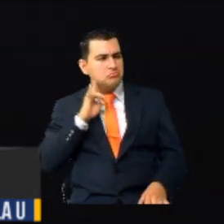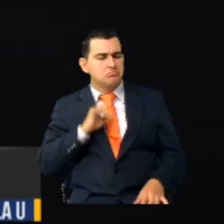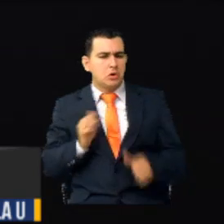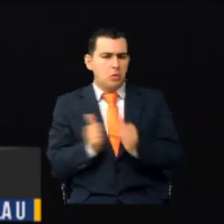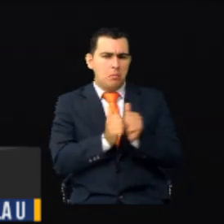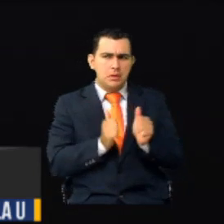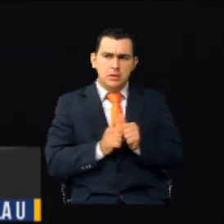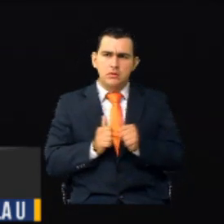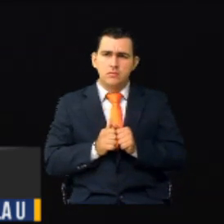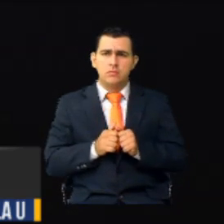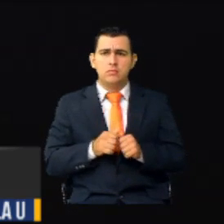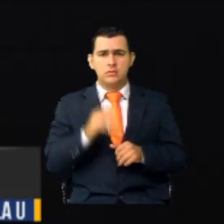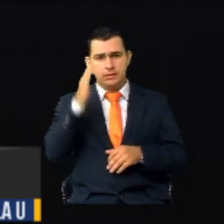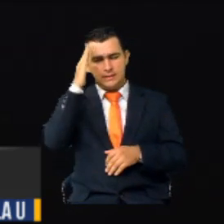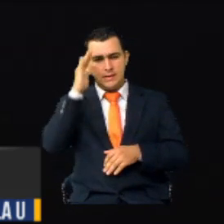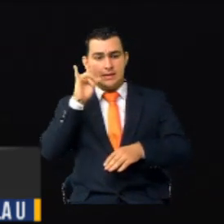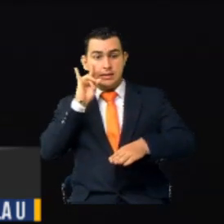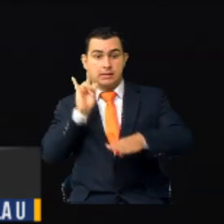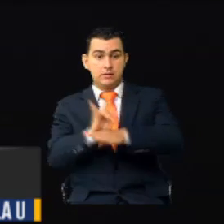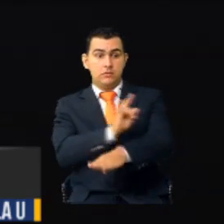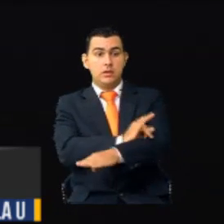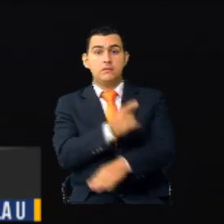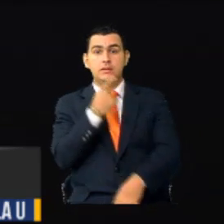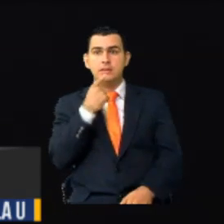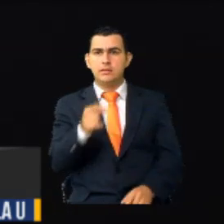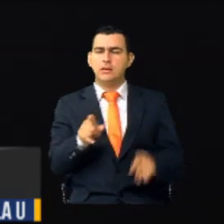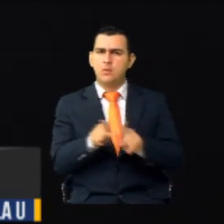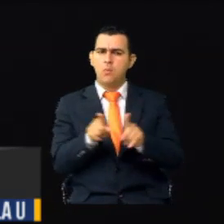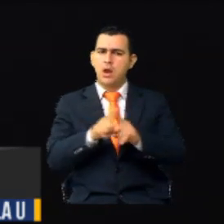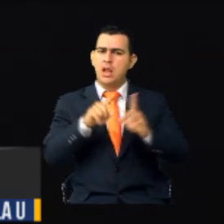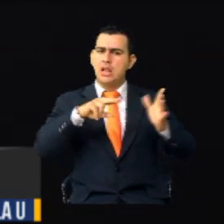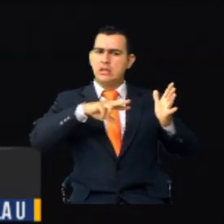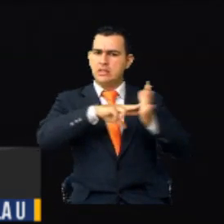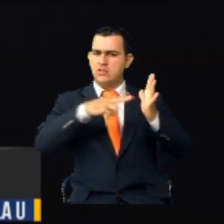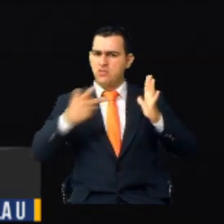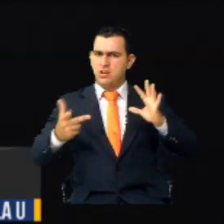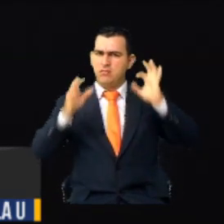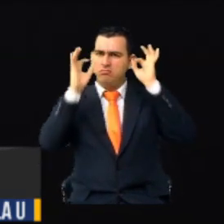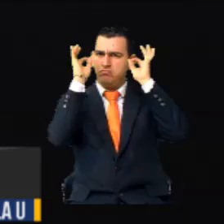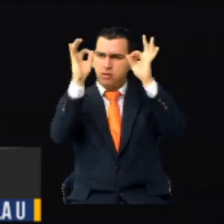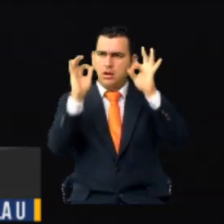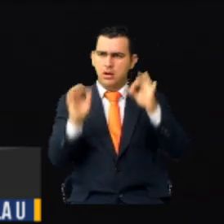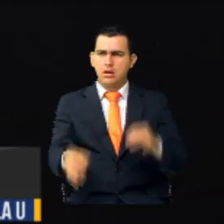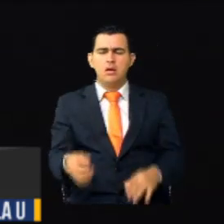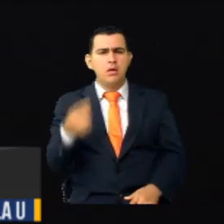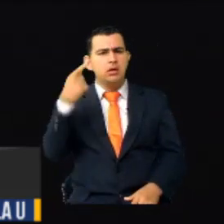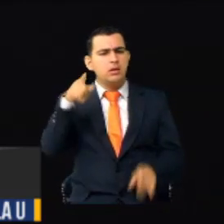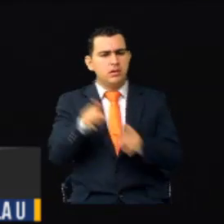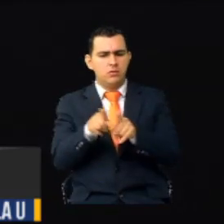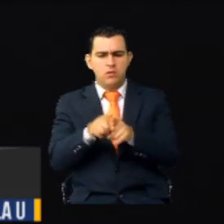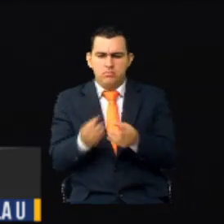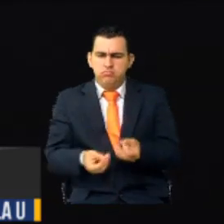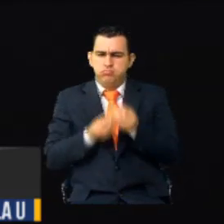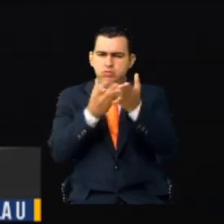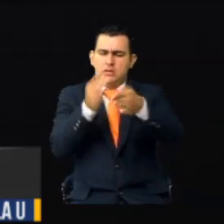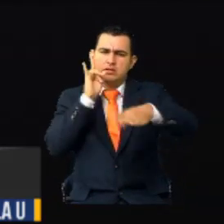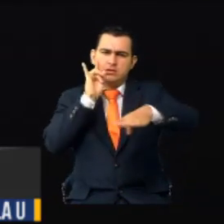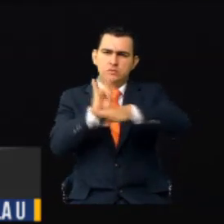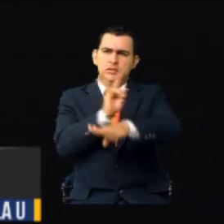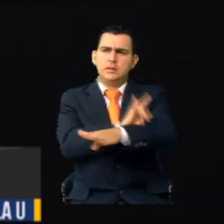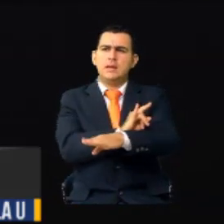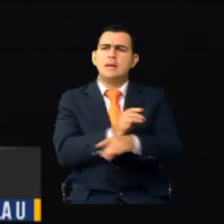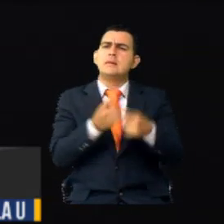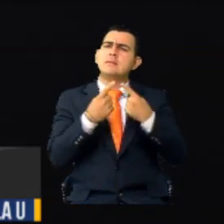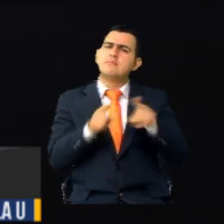en el tema de seguridad me llamó la atención que usted hablaba de la tecnología de punta para fortalecer la seguridad. Pero hablaba con